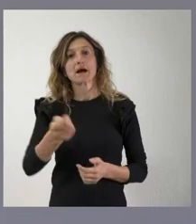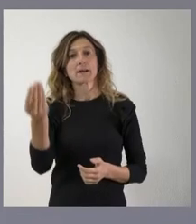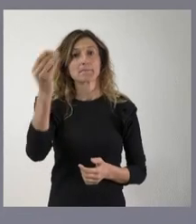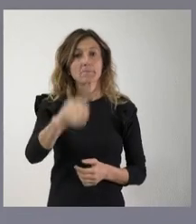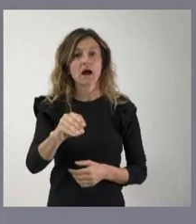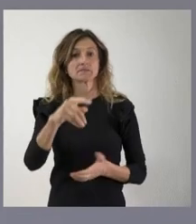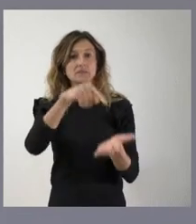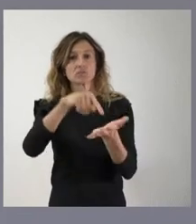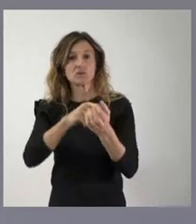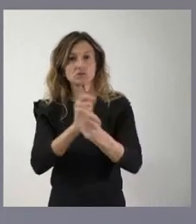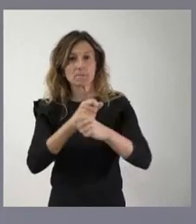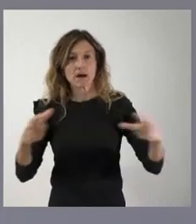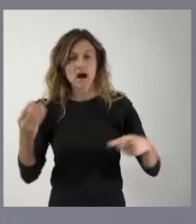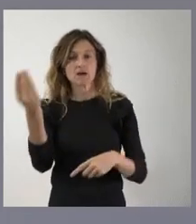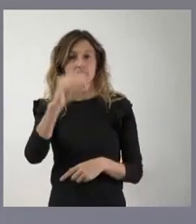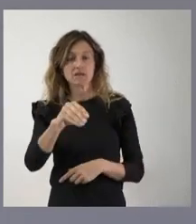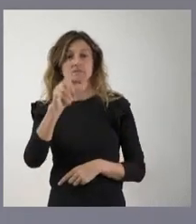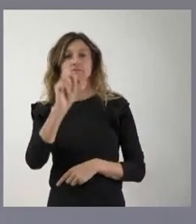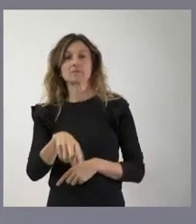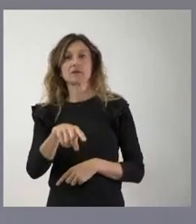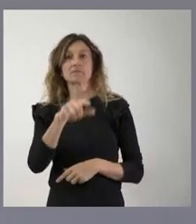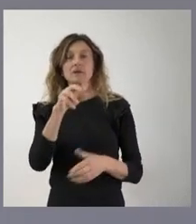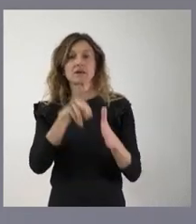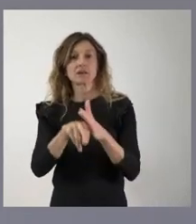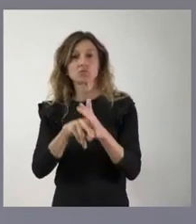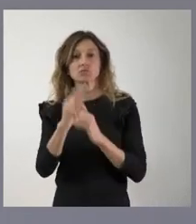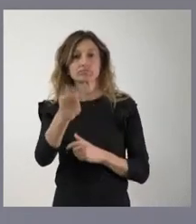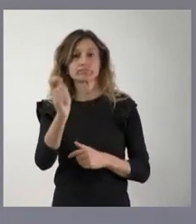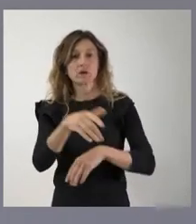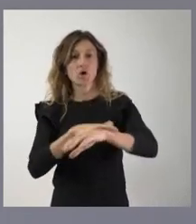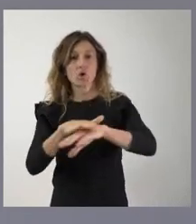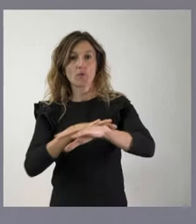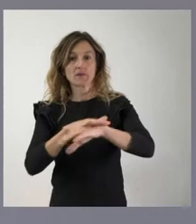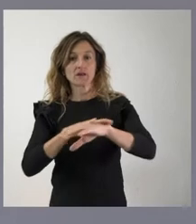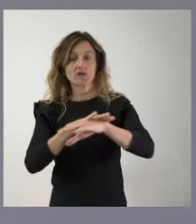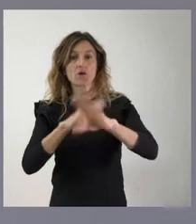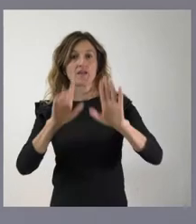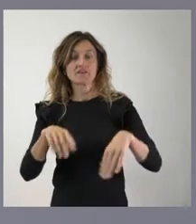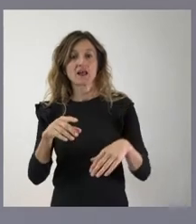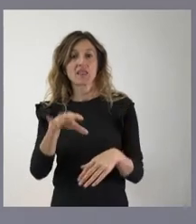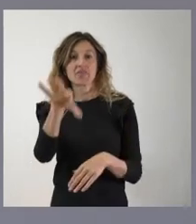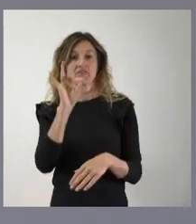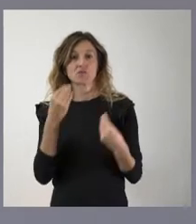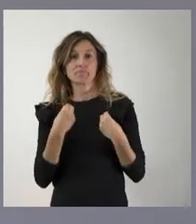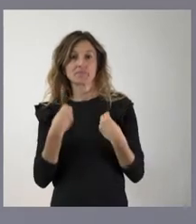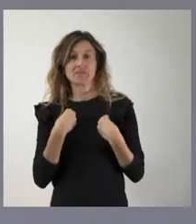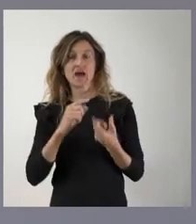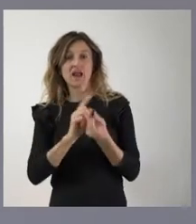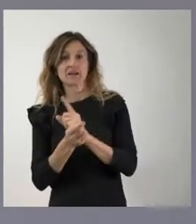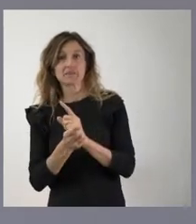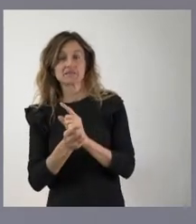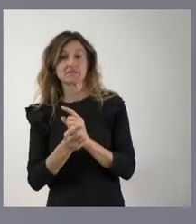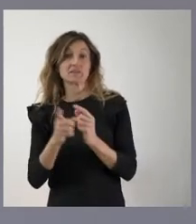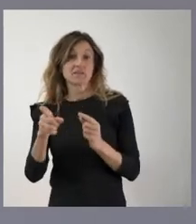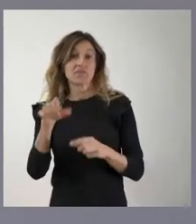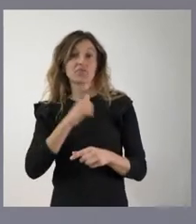pague más impuestos y que la gente otorgue más recursos al gobierno para Que decida el gobierno por la vida de los ciudadanos en vez de que los ciudadanos decidan por su